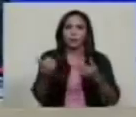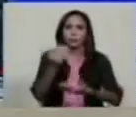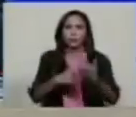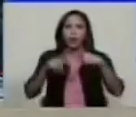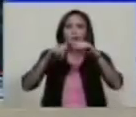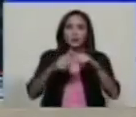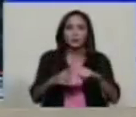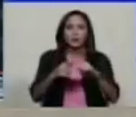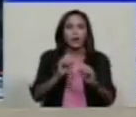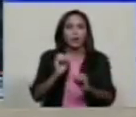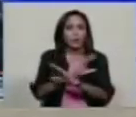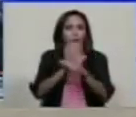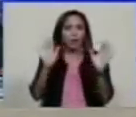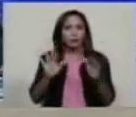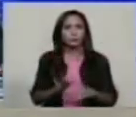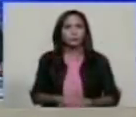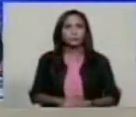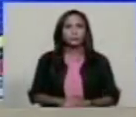resultados.